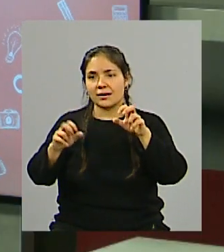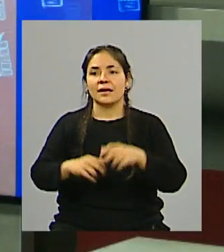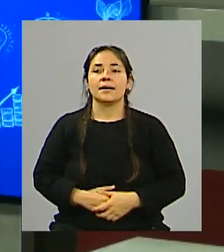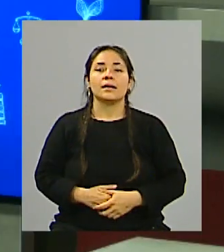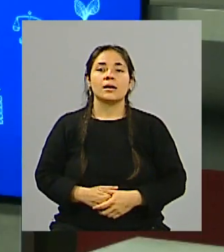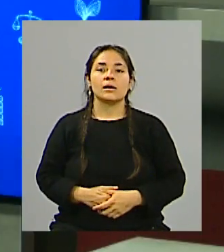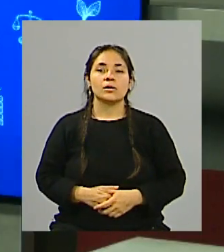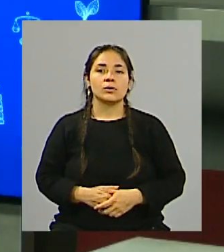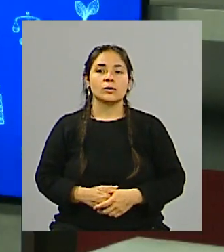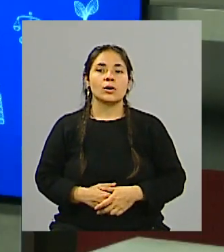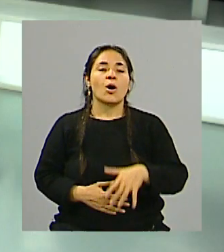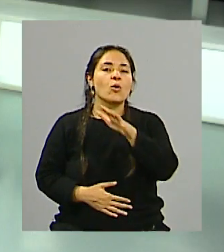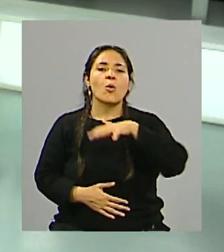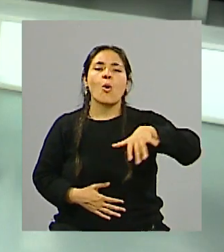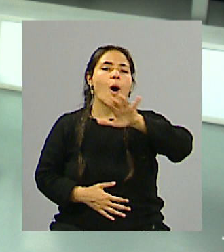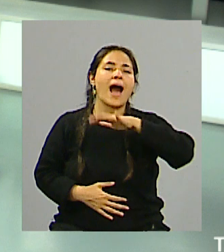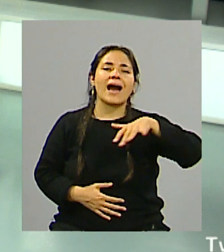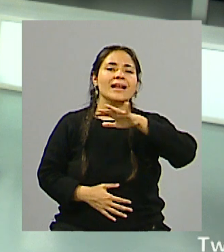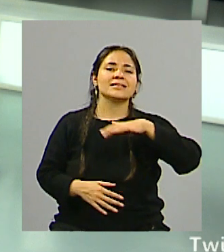digamos, son los lugares en donde más